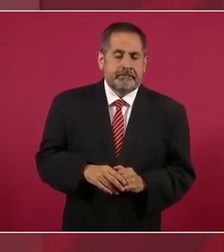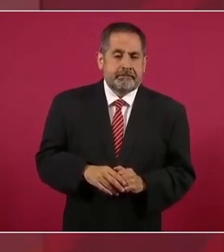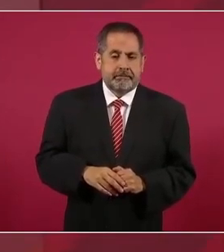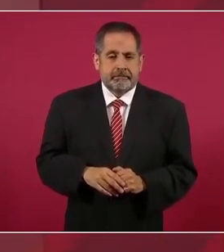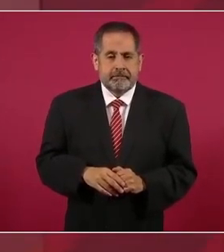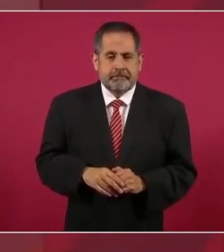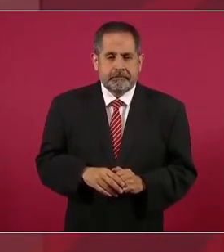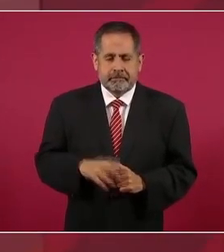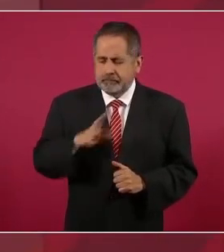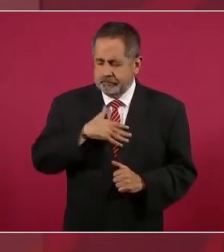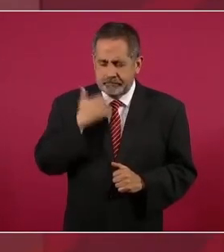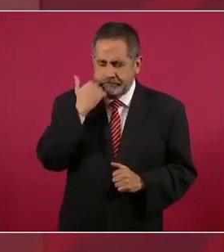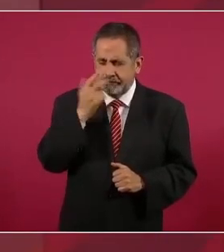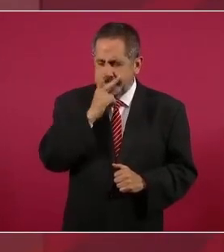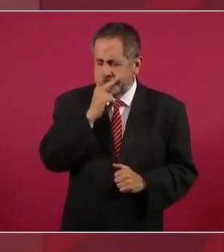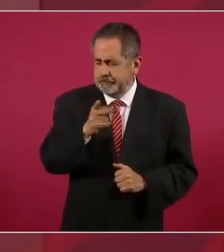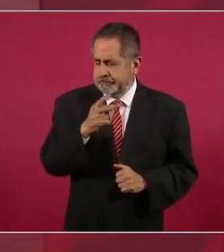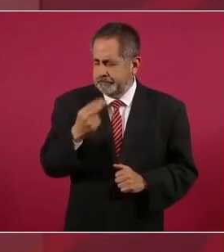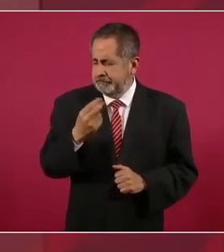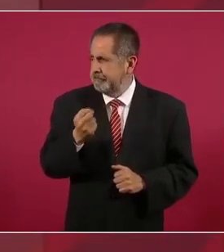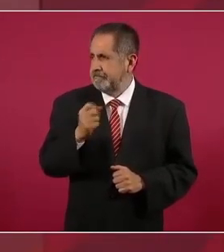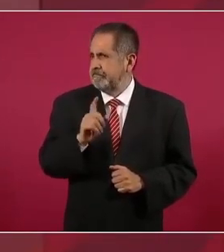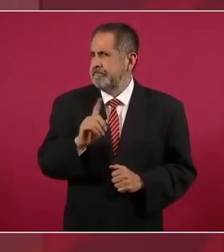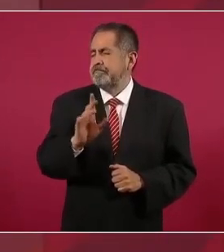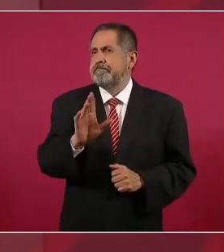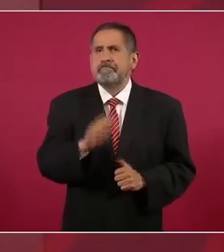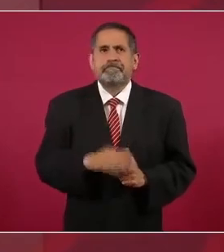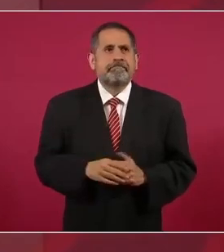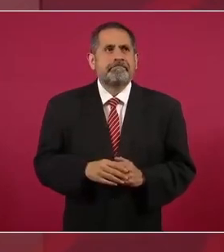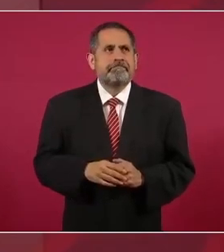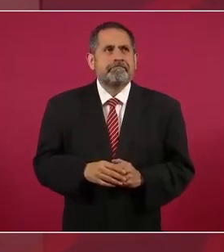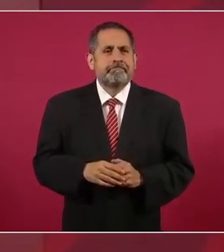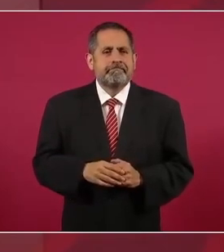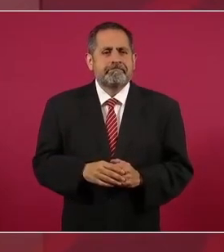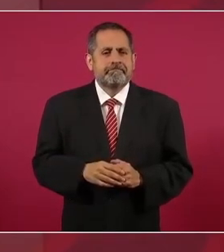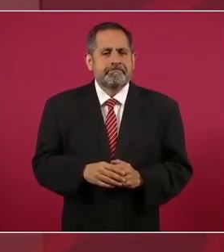no quiero usar la palabra así tan fuerte, pero